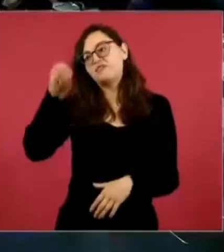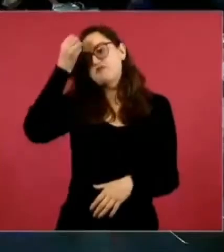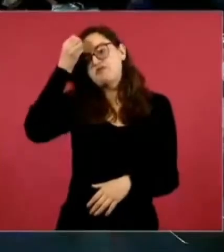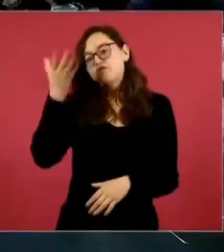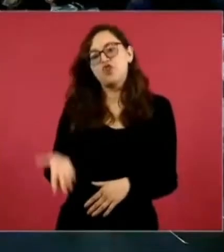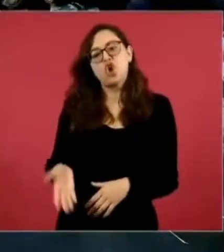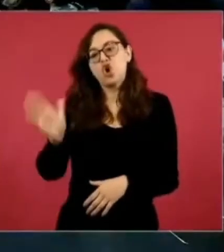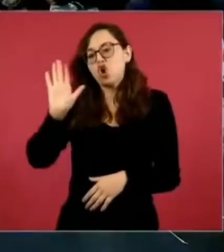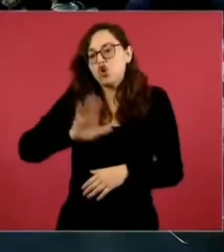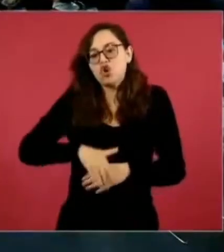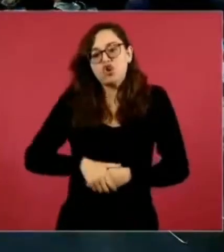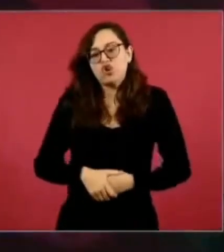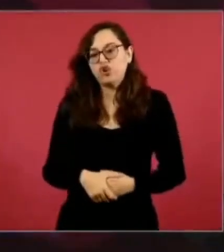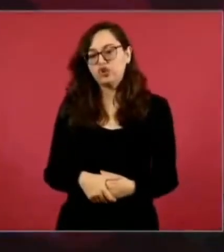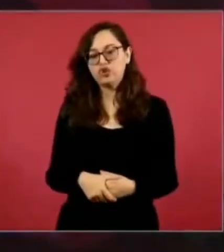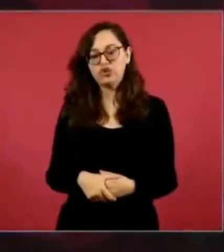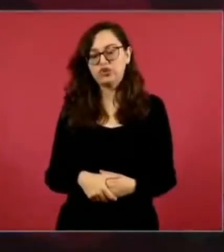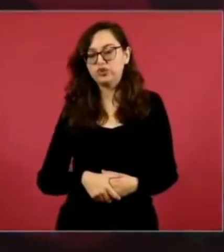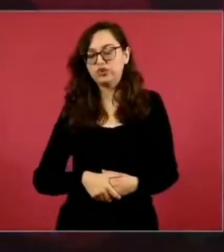¿Cómo se va a progresar?